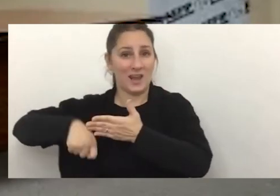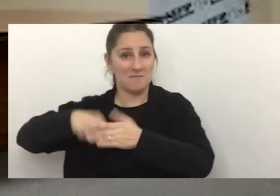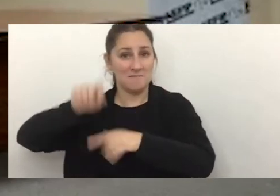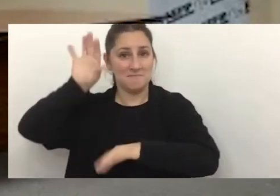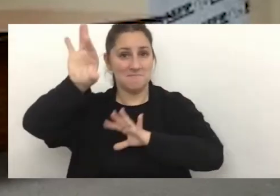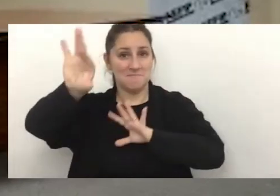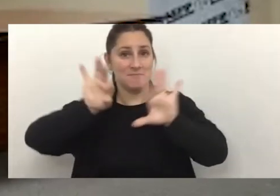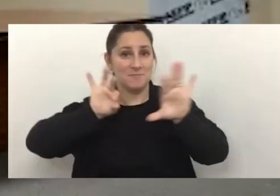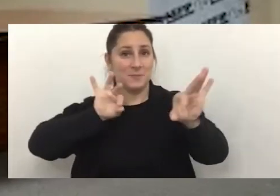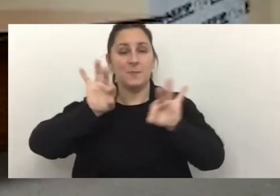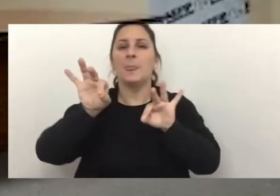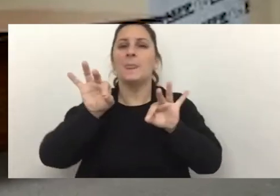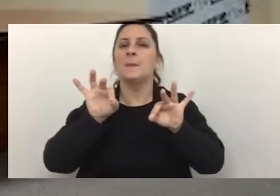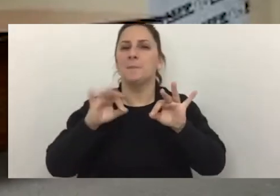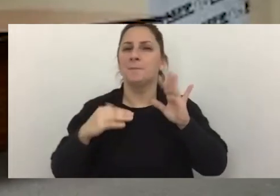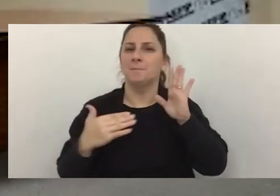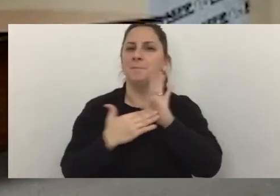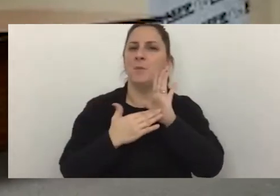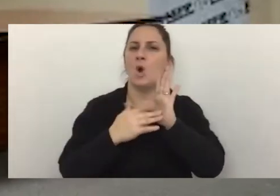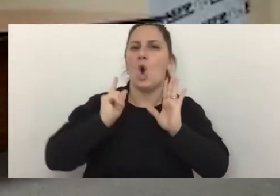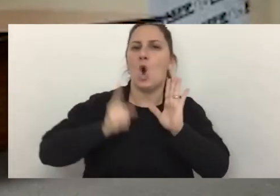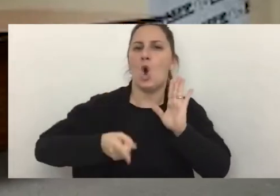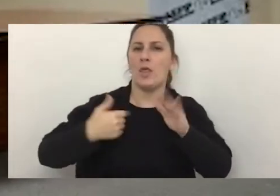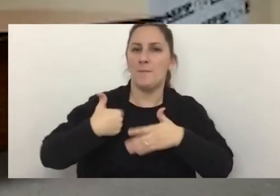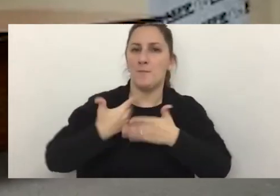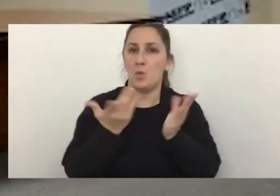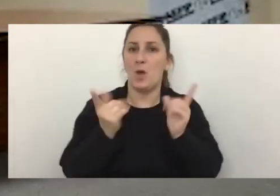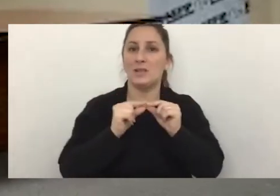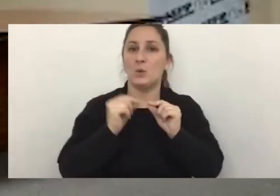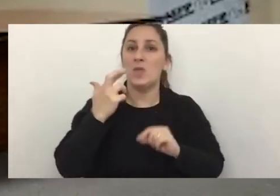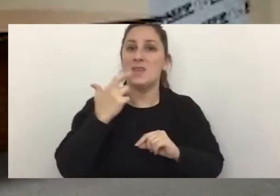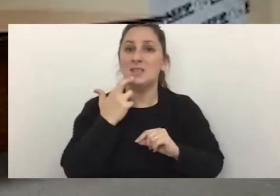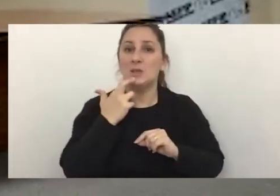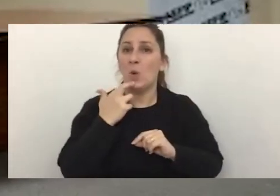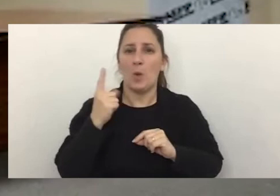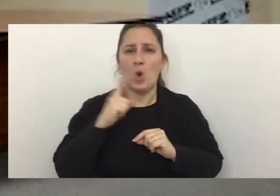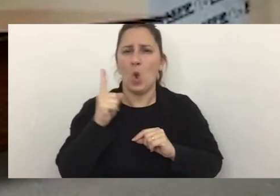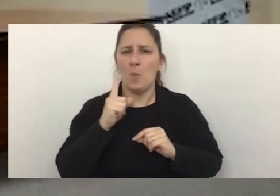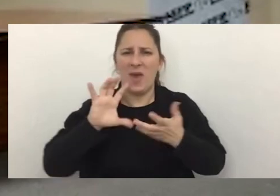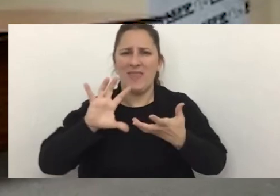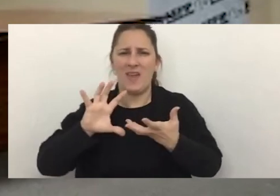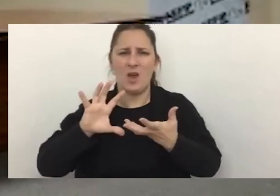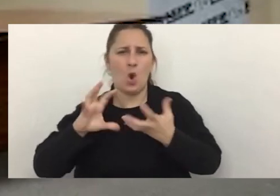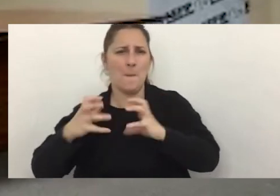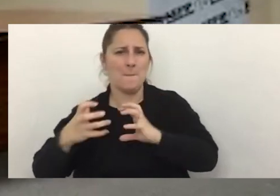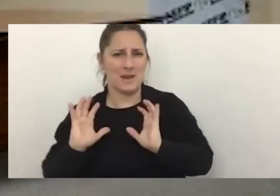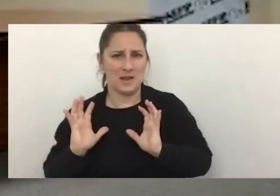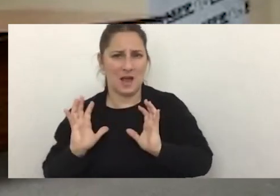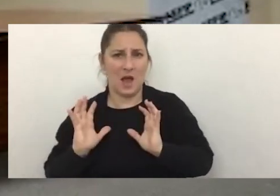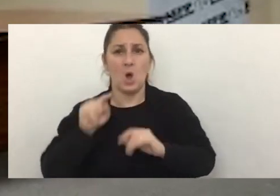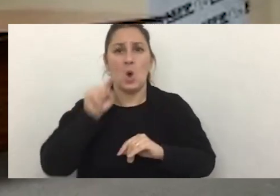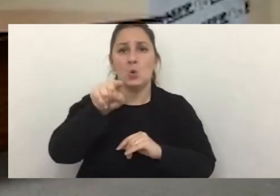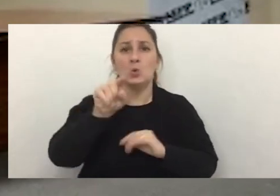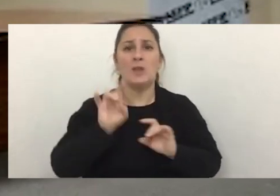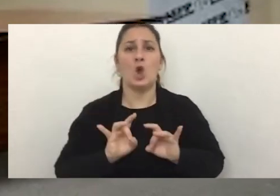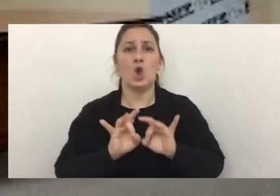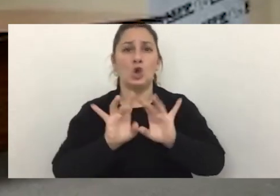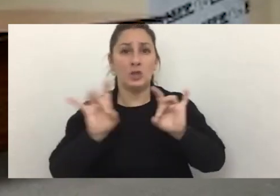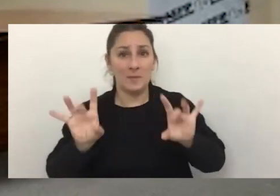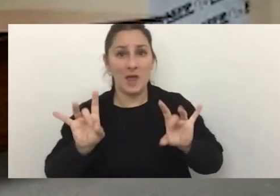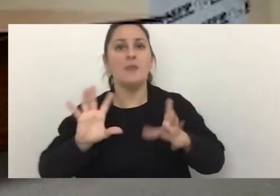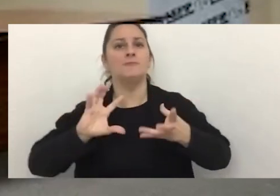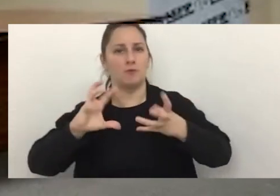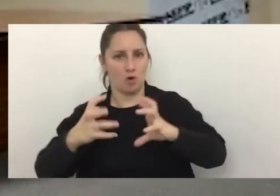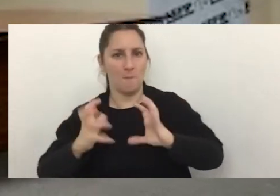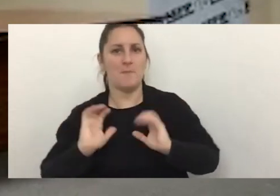está sometida al orden público, siglo XIX, y no puede perjudicar. Y usted al contaminar está perjudicado. Por